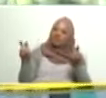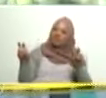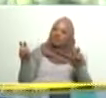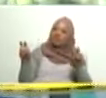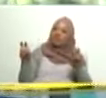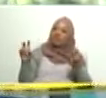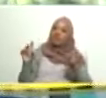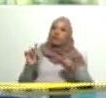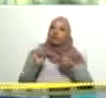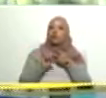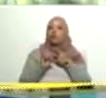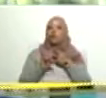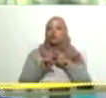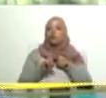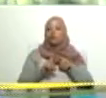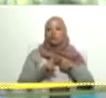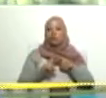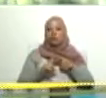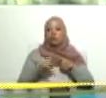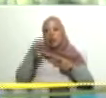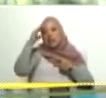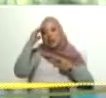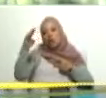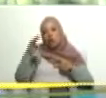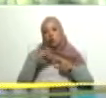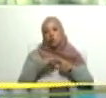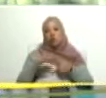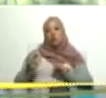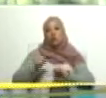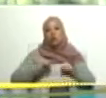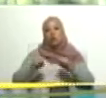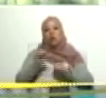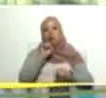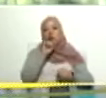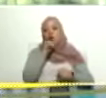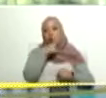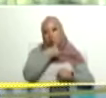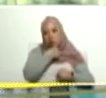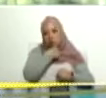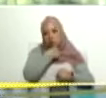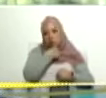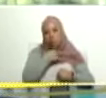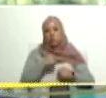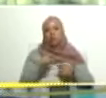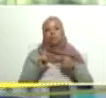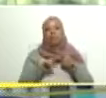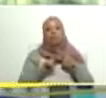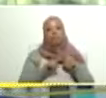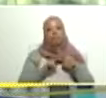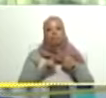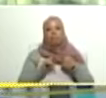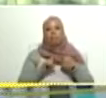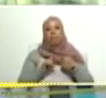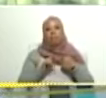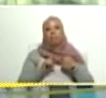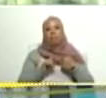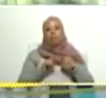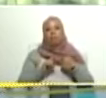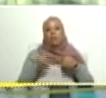En primer lugar, quiero saludar al movimiento de adultos mayores, a adultos y adultas